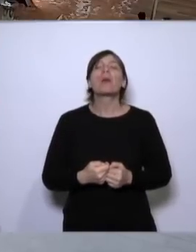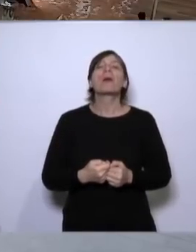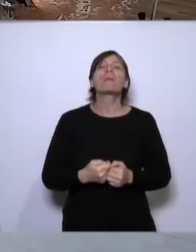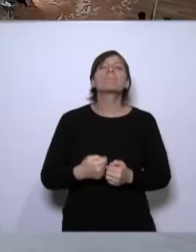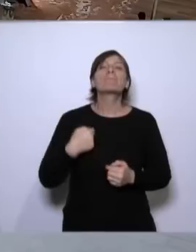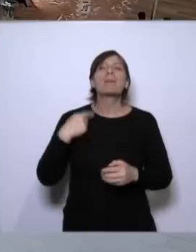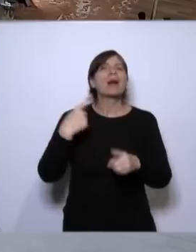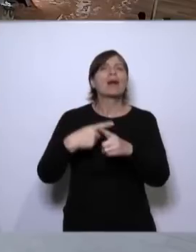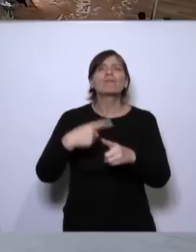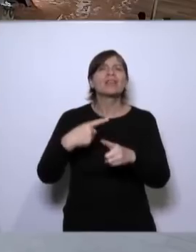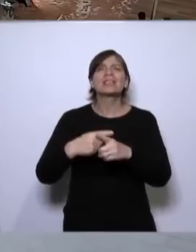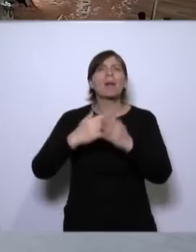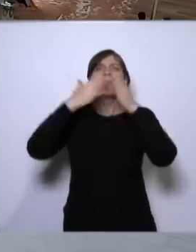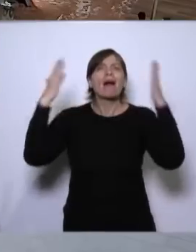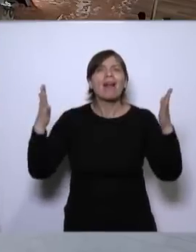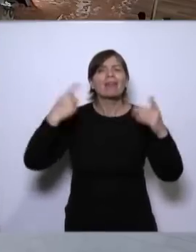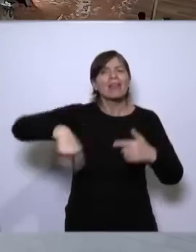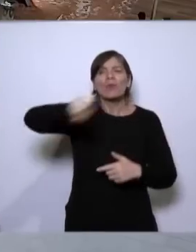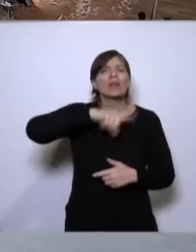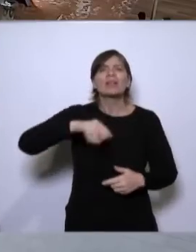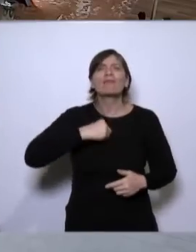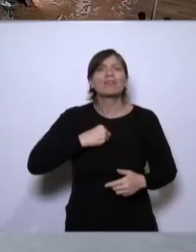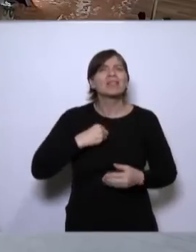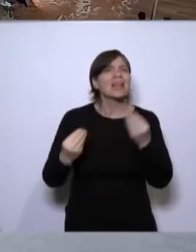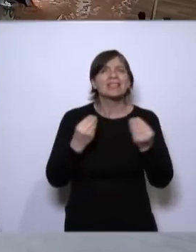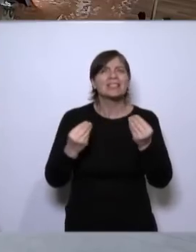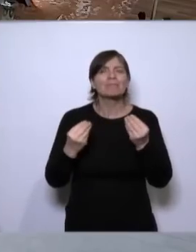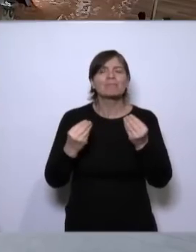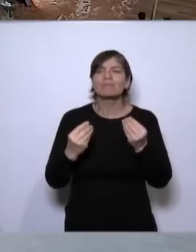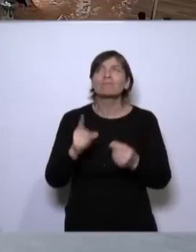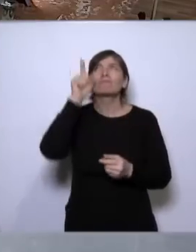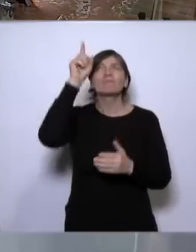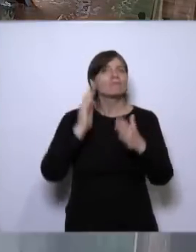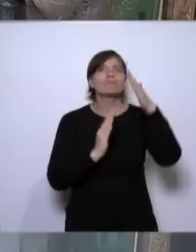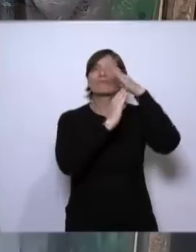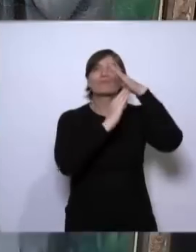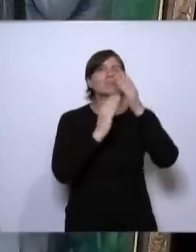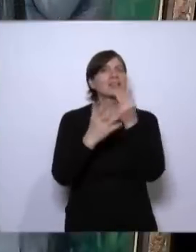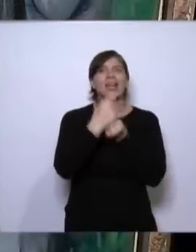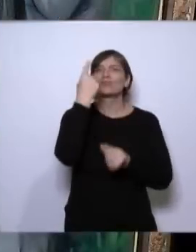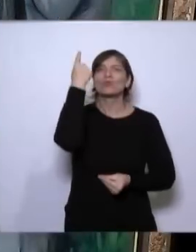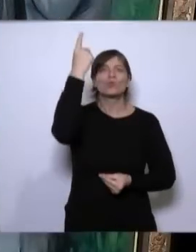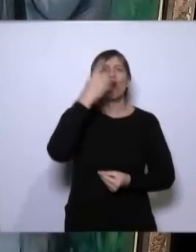vamos hacia la fiesta más grande de nuestra fe, la solemnidad de la Santísima Trinidad.